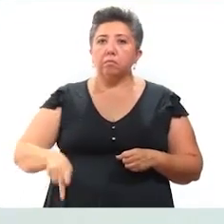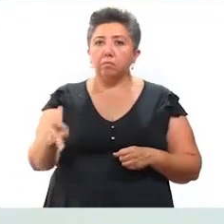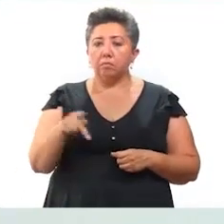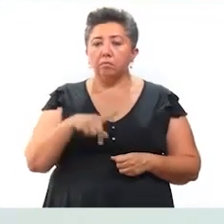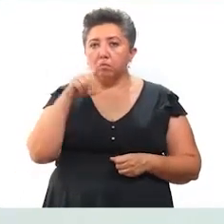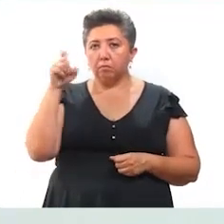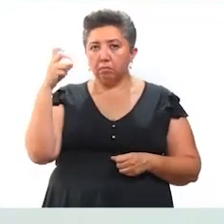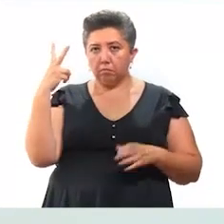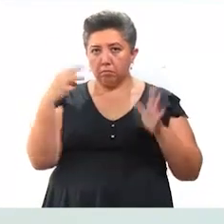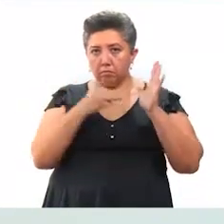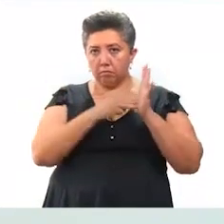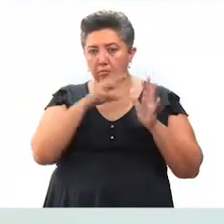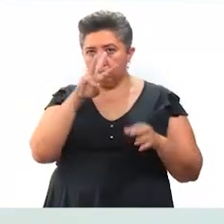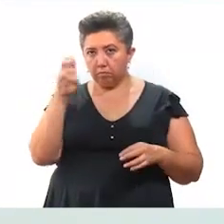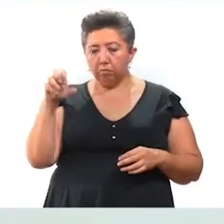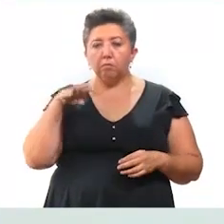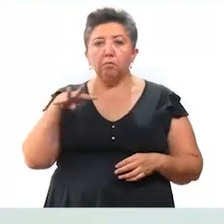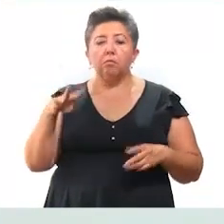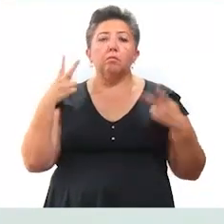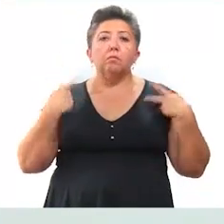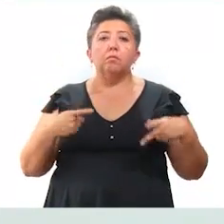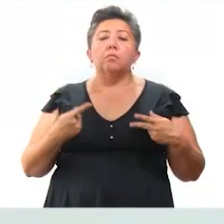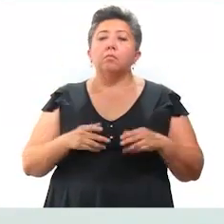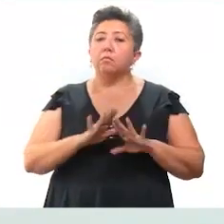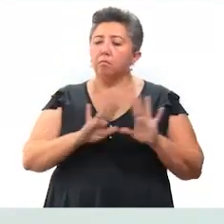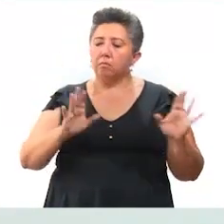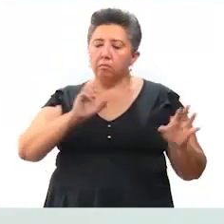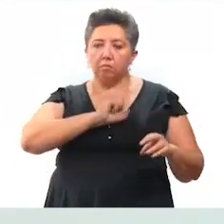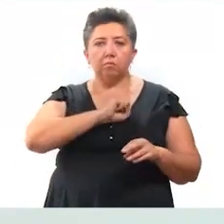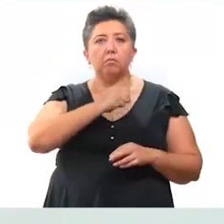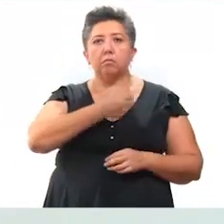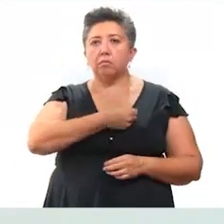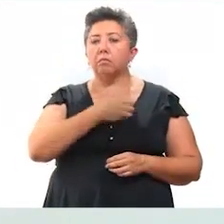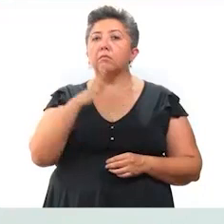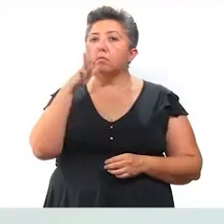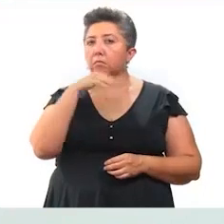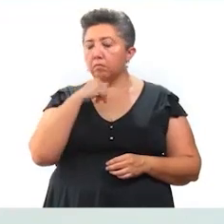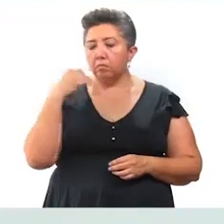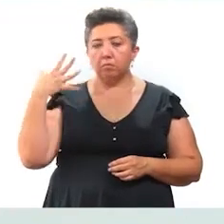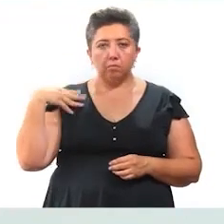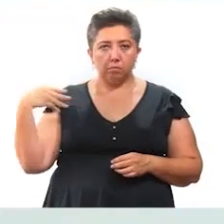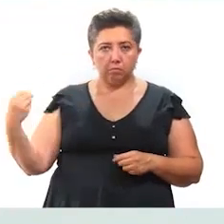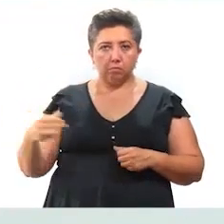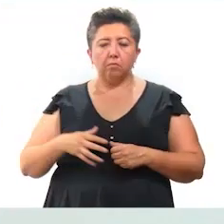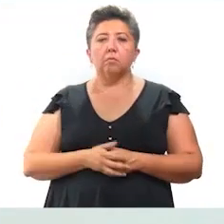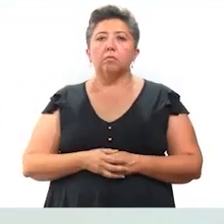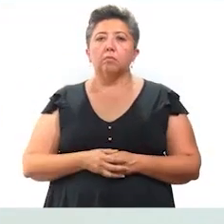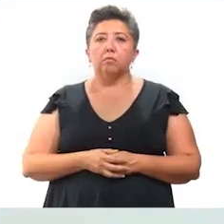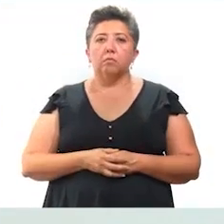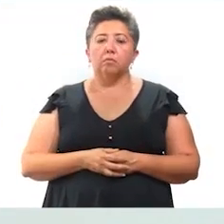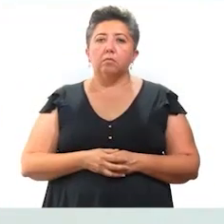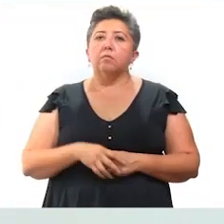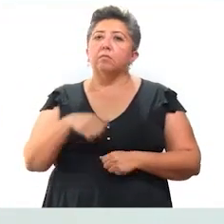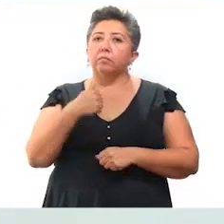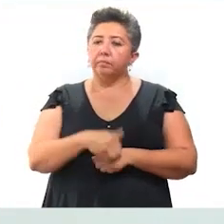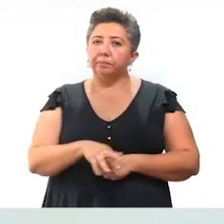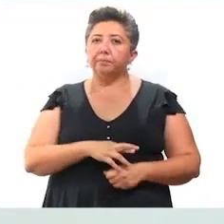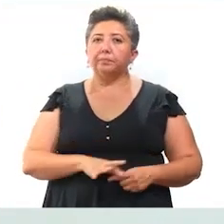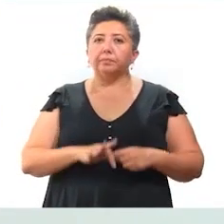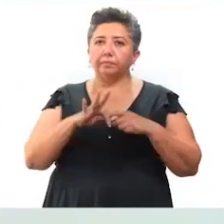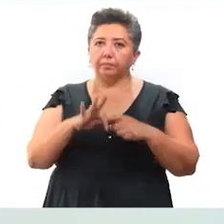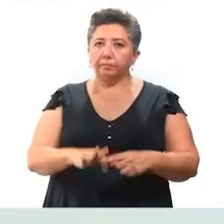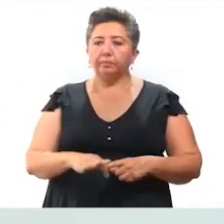públicos, 102.319 pacientes ya se recuperaron, no presentan síntomas ni pueden contagiar. Esta